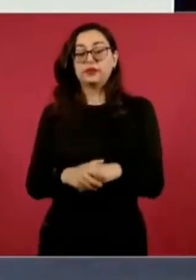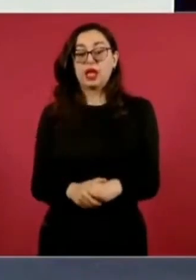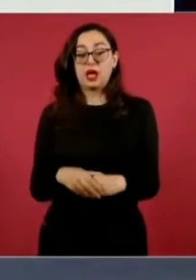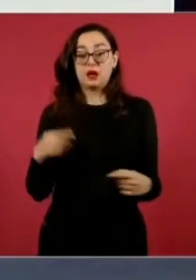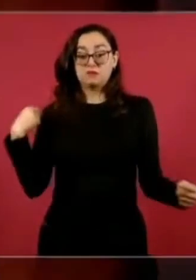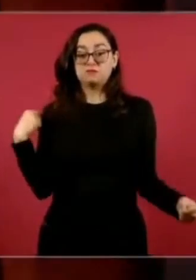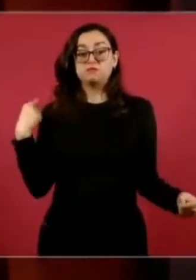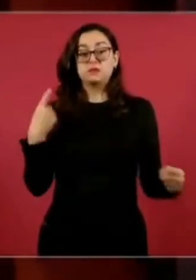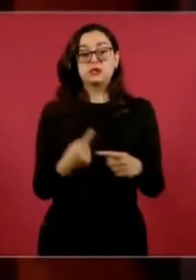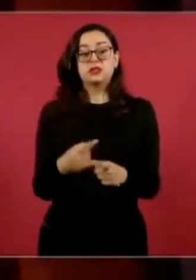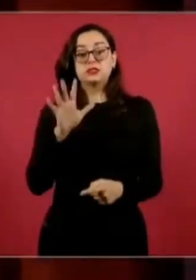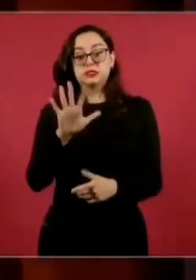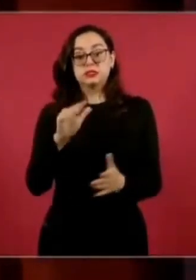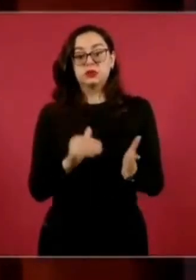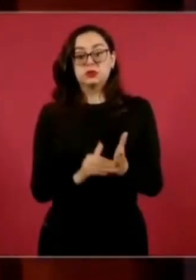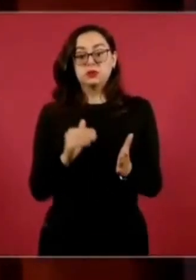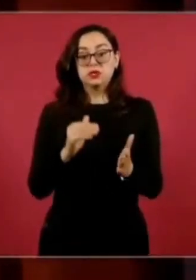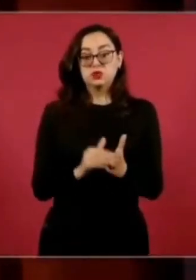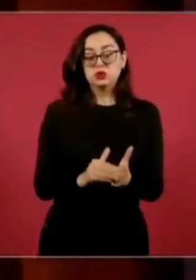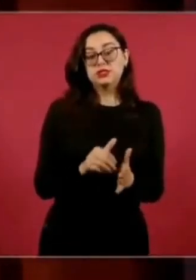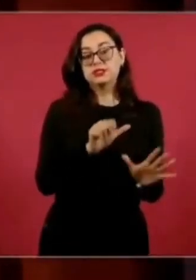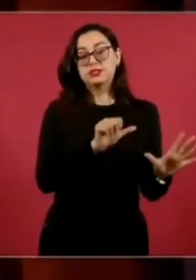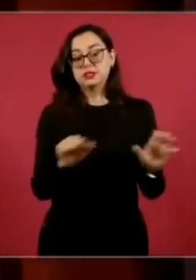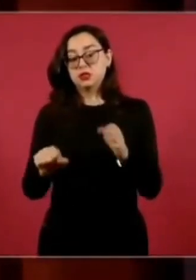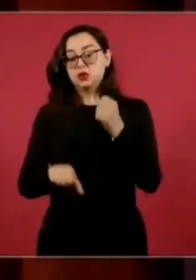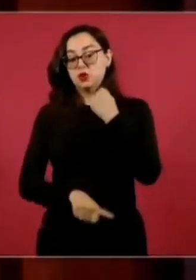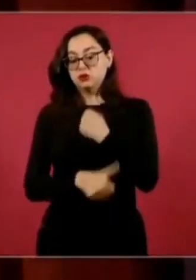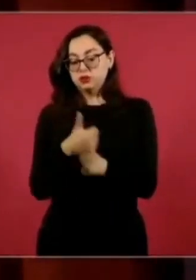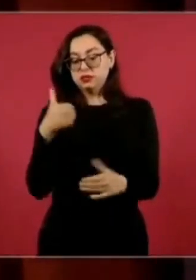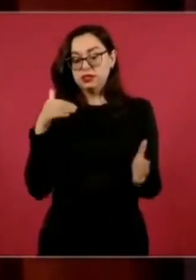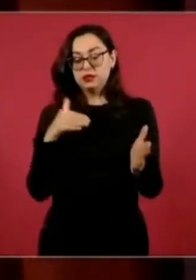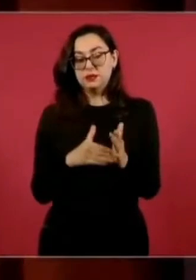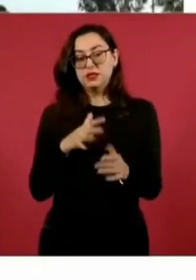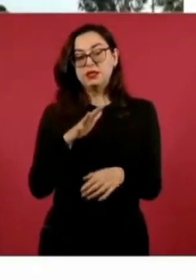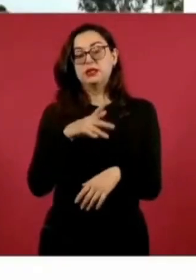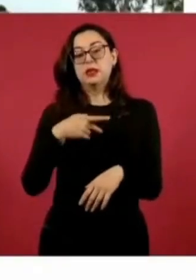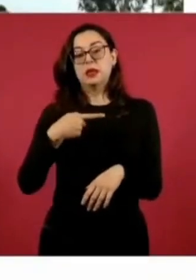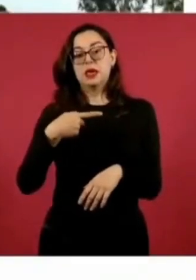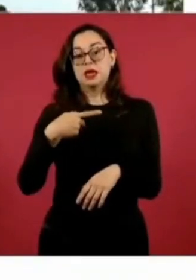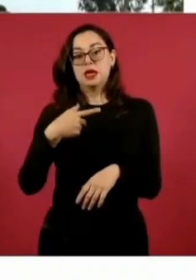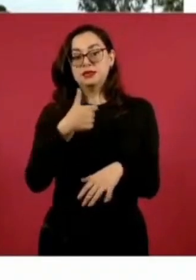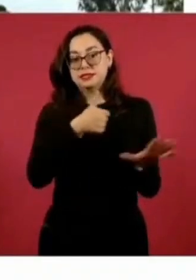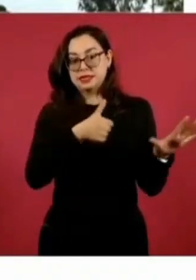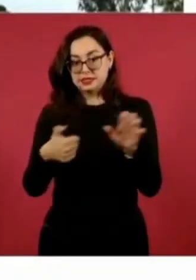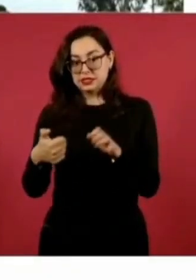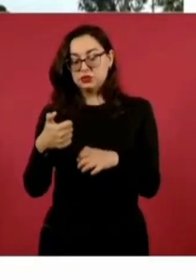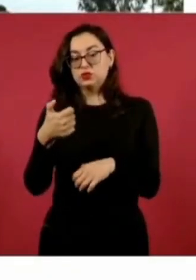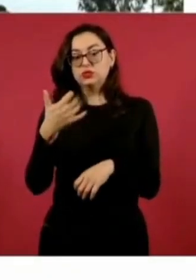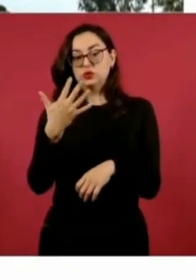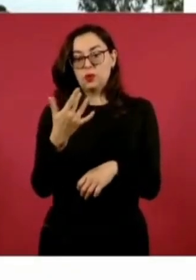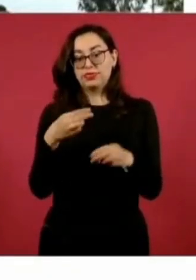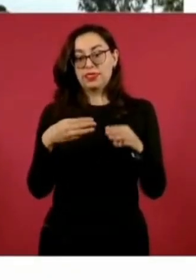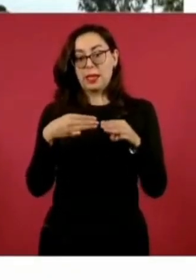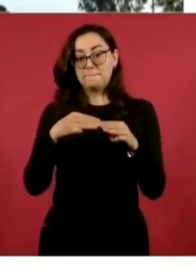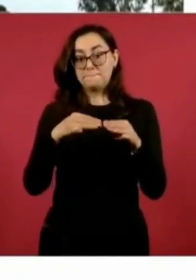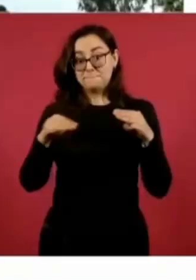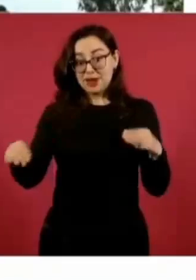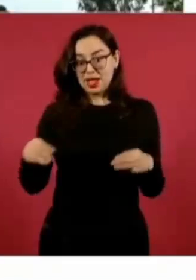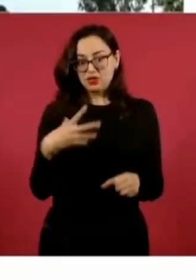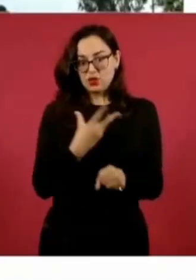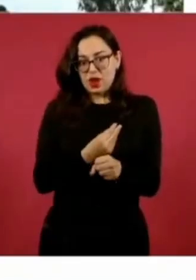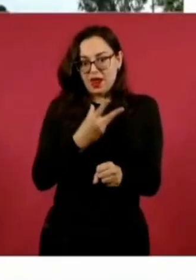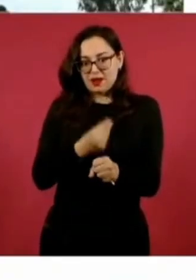5,216 50 m cu los que han reportado los estados participantes que hasta la fecha se han